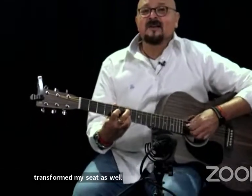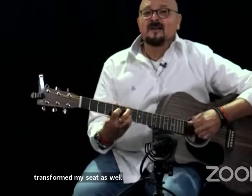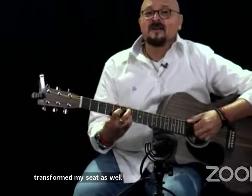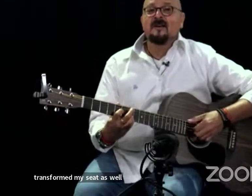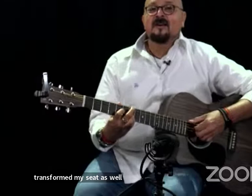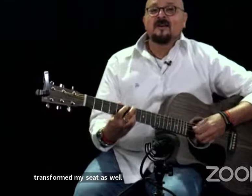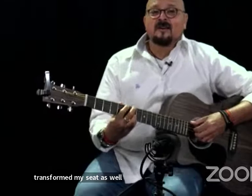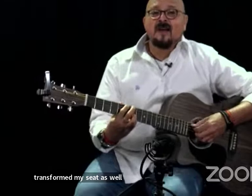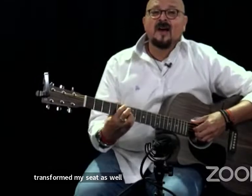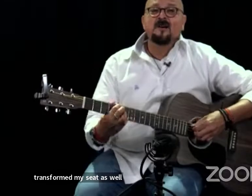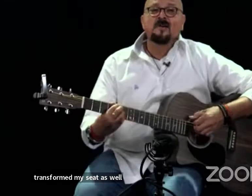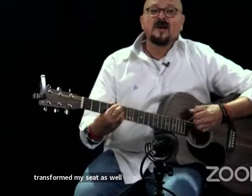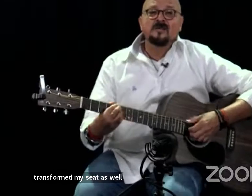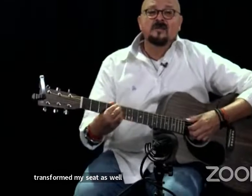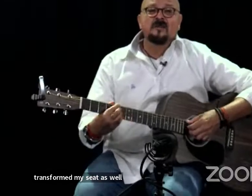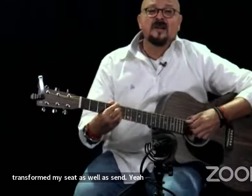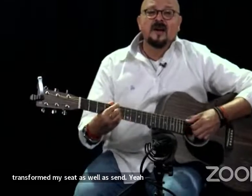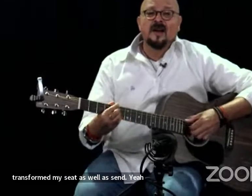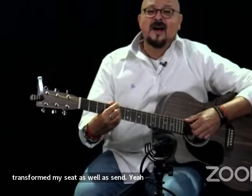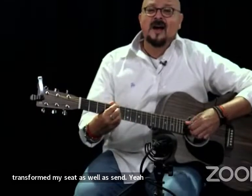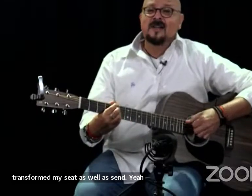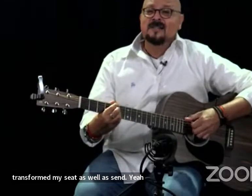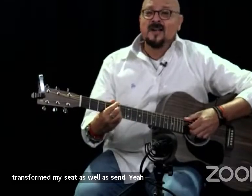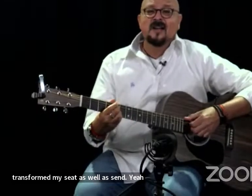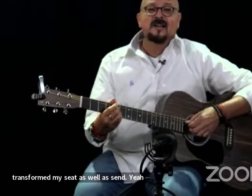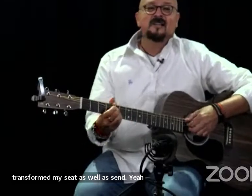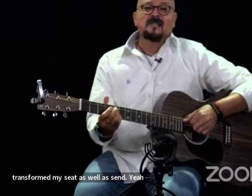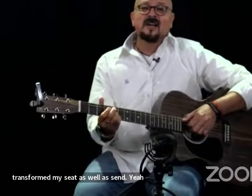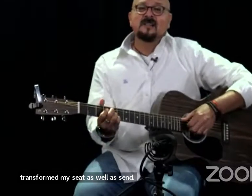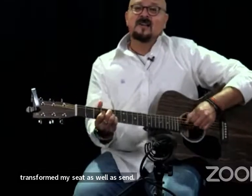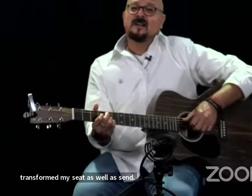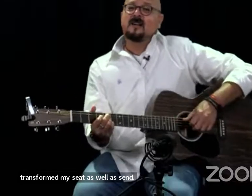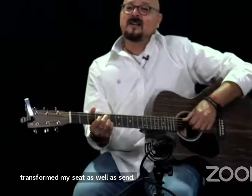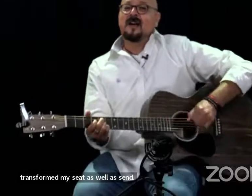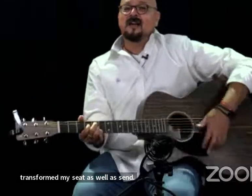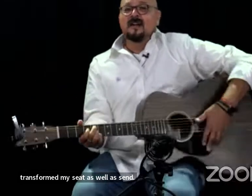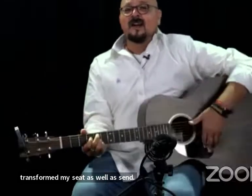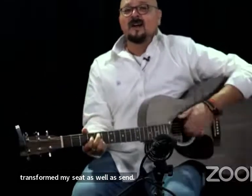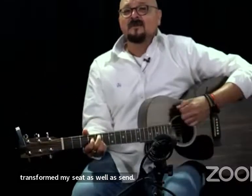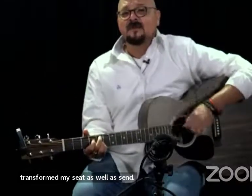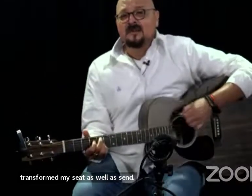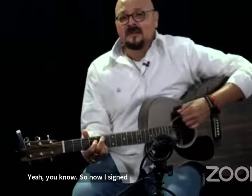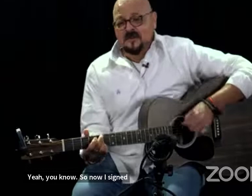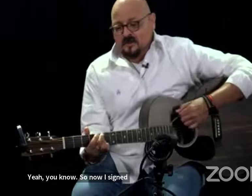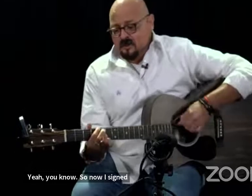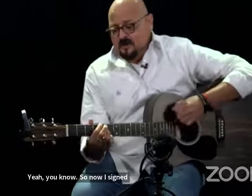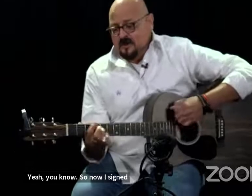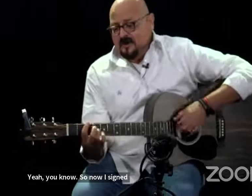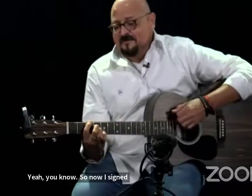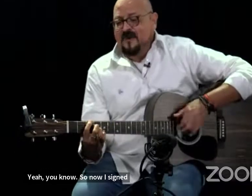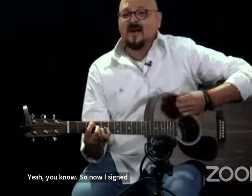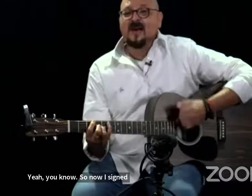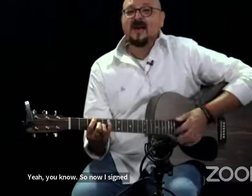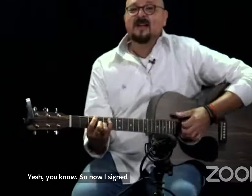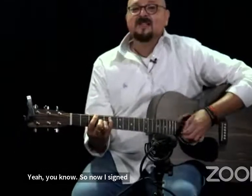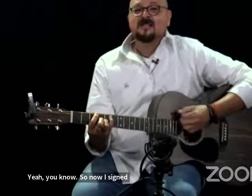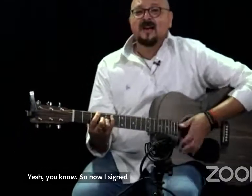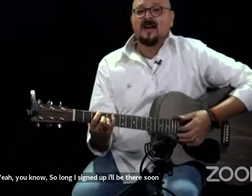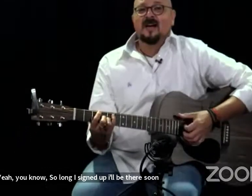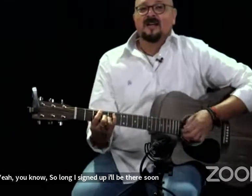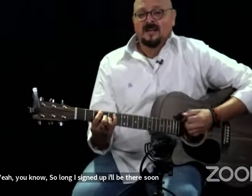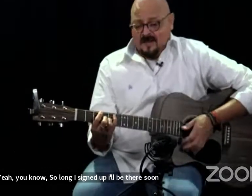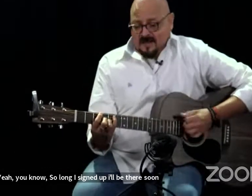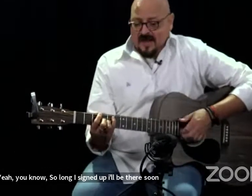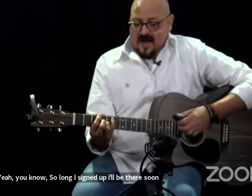Siente que hay una sola raza en esta tierra. La vida es una